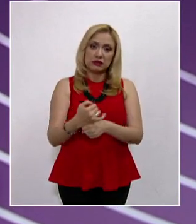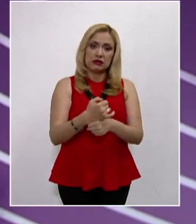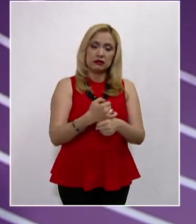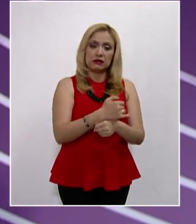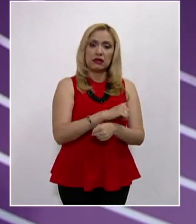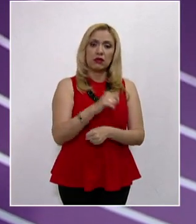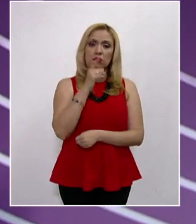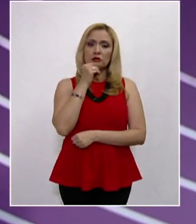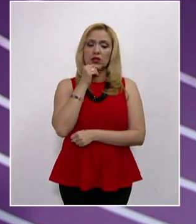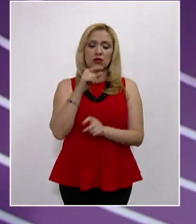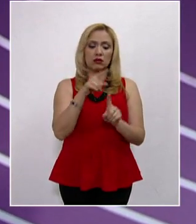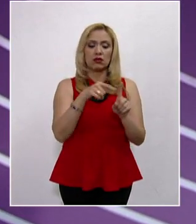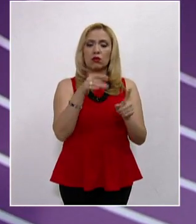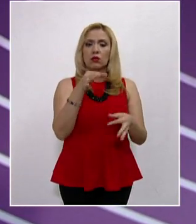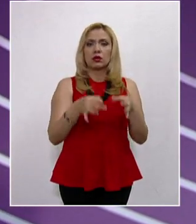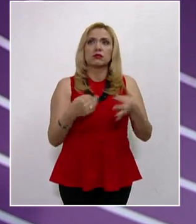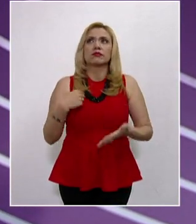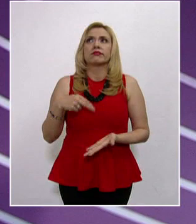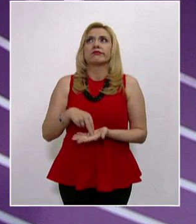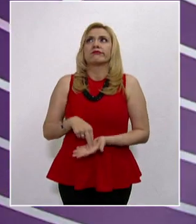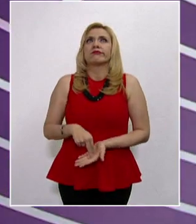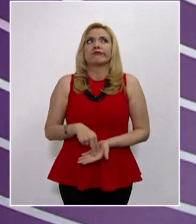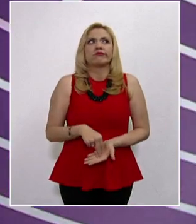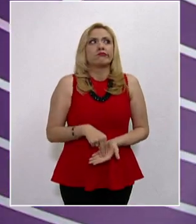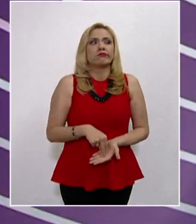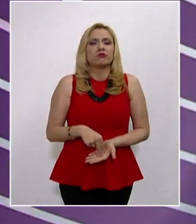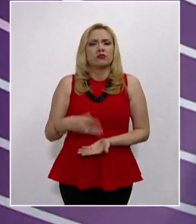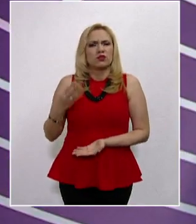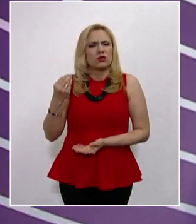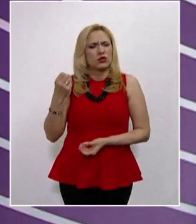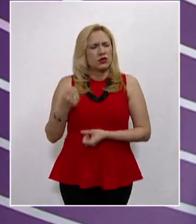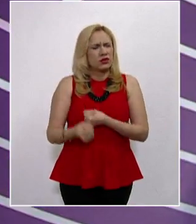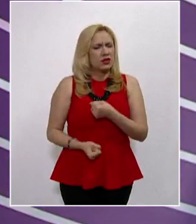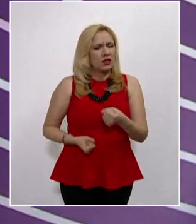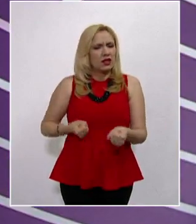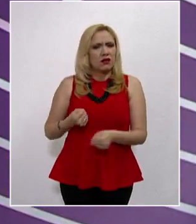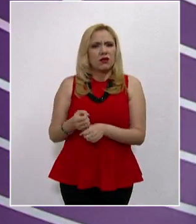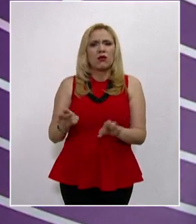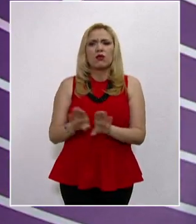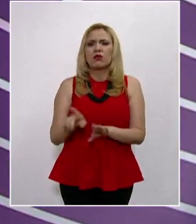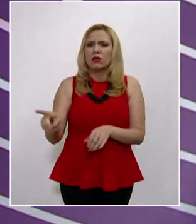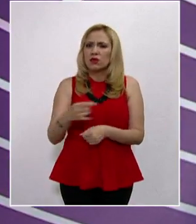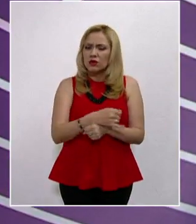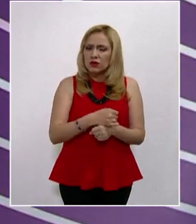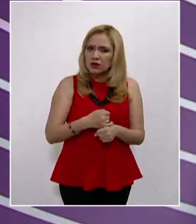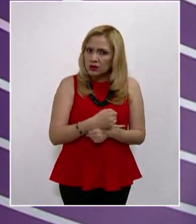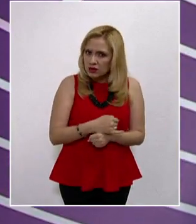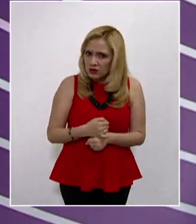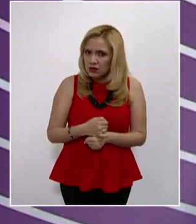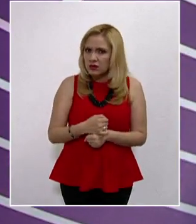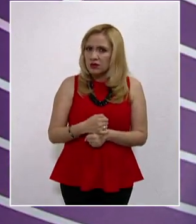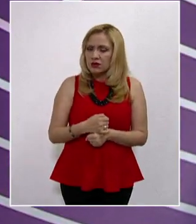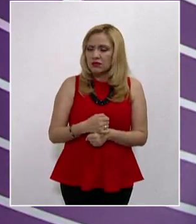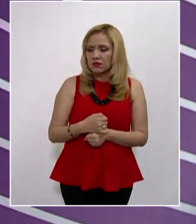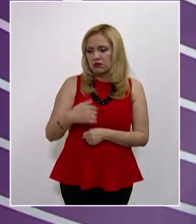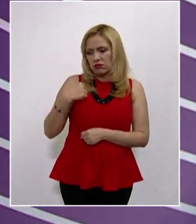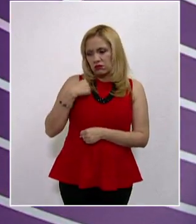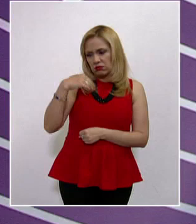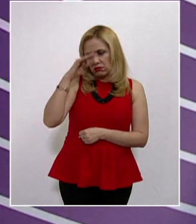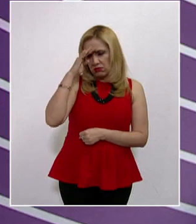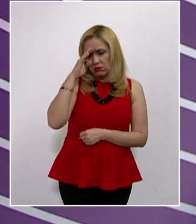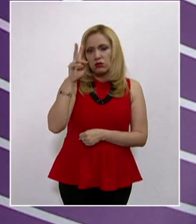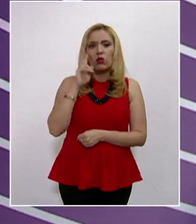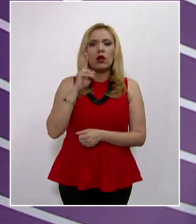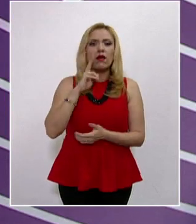están siendo enjuiciadas. Sí, ¿cómo después de tantos años, cómo realizas una investigación donde supongo los elementos